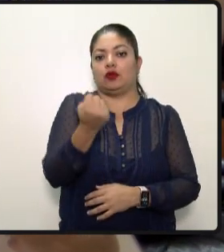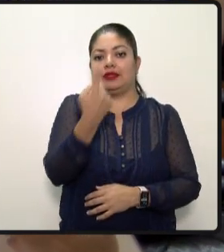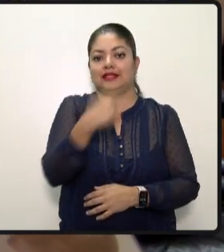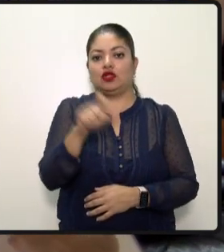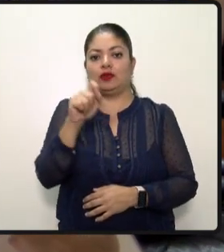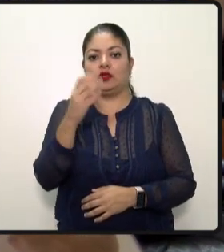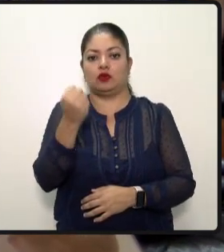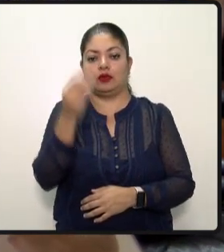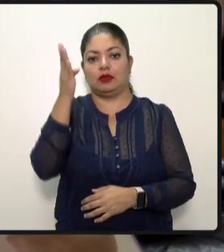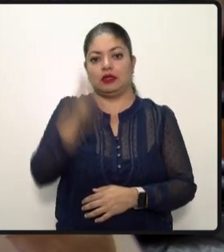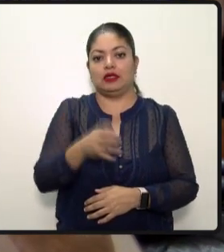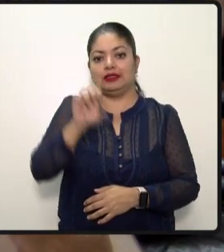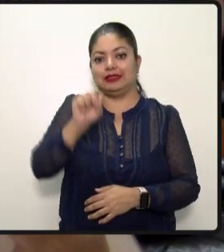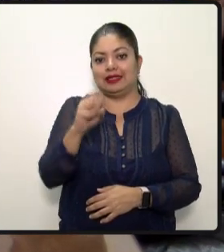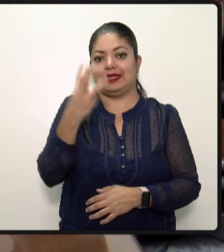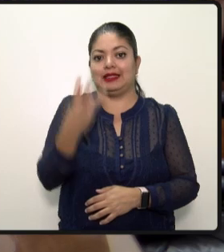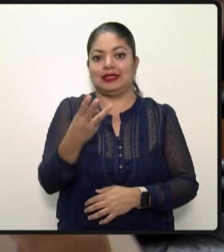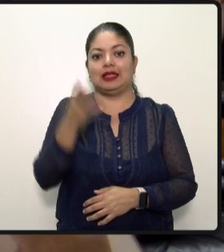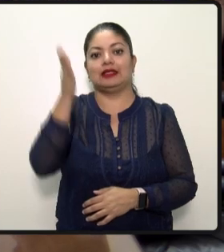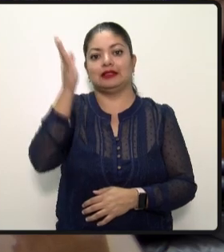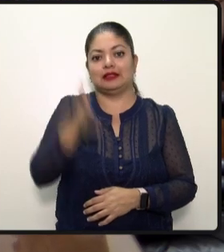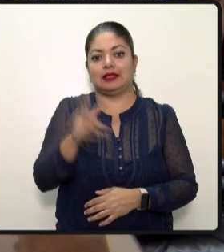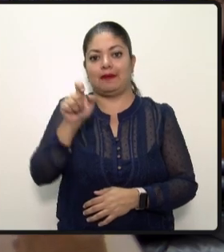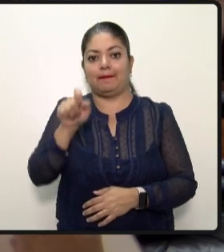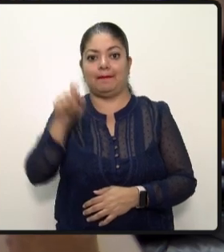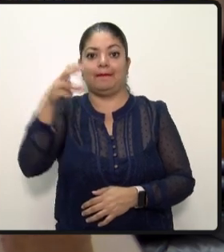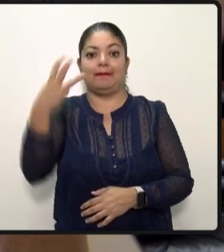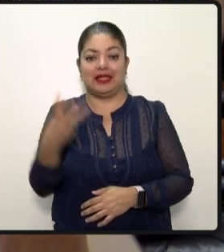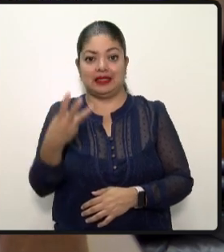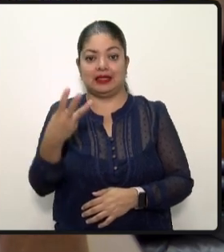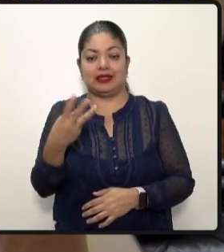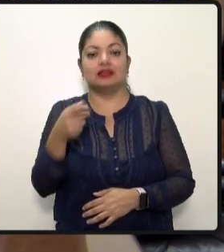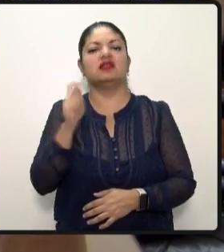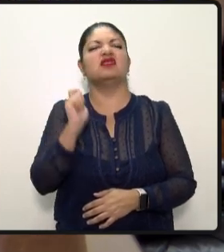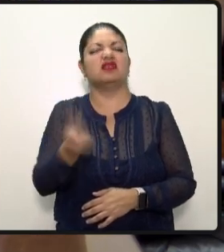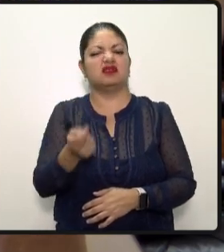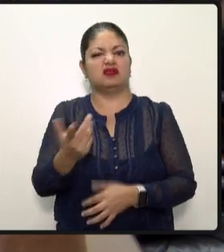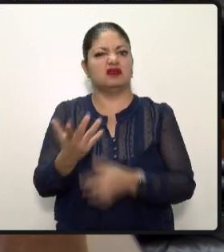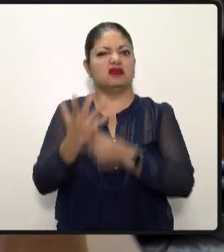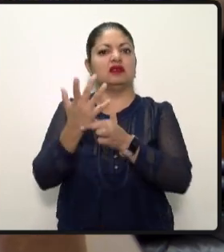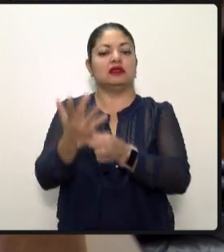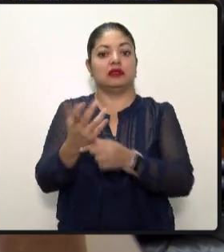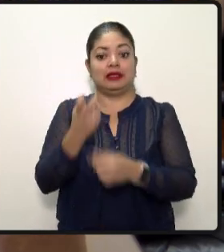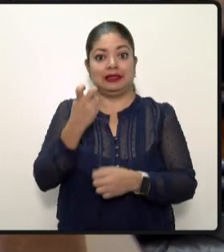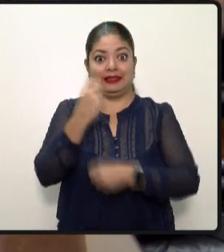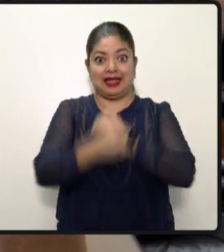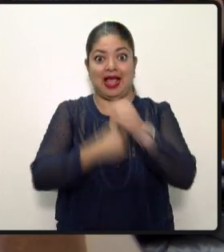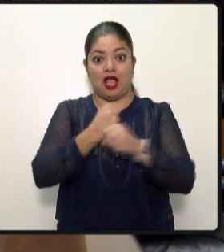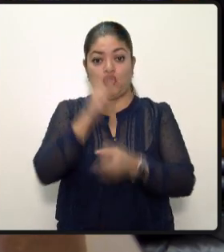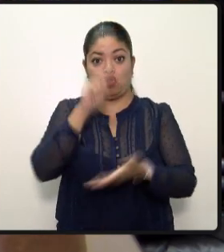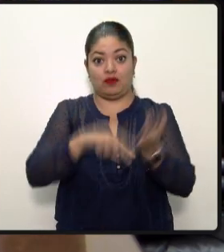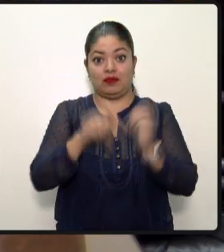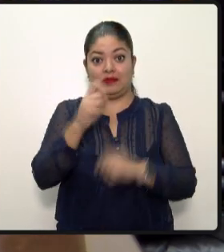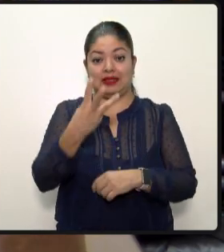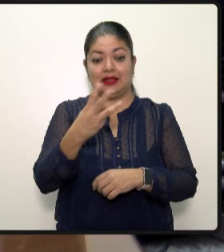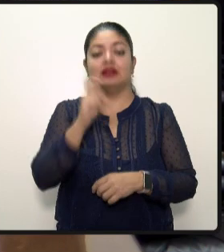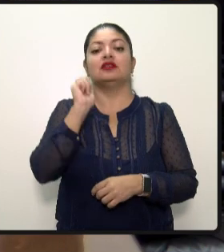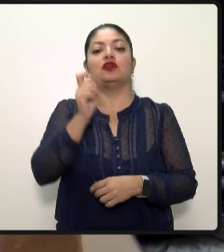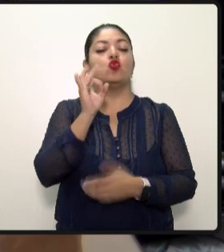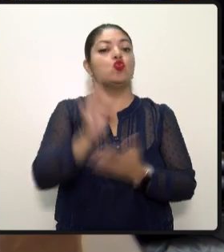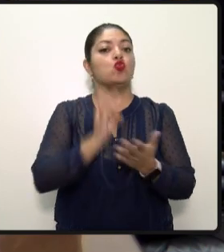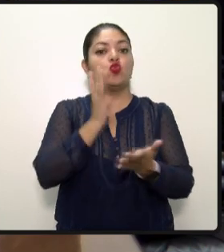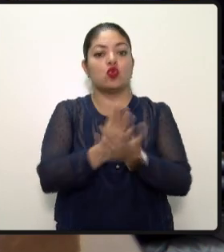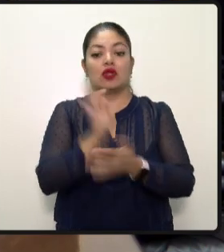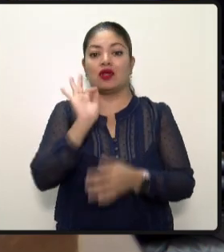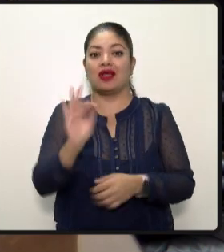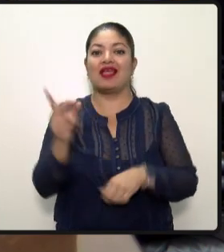29129 diagonal 63ª legislatura diagonal 23, estableciendo que este año del 2023 por única ocasión el